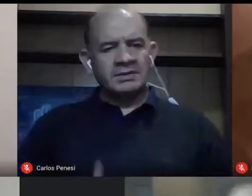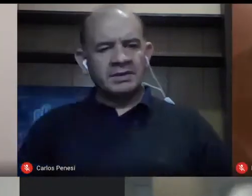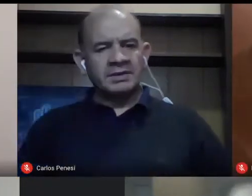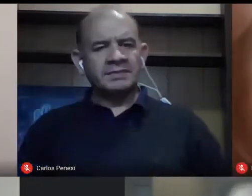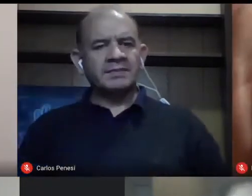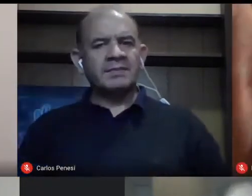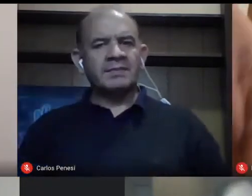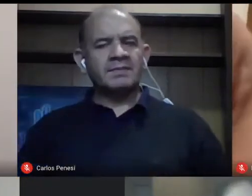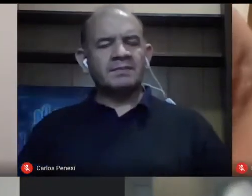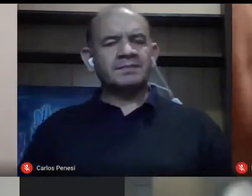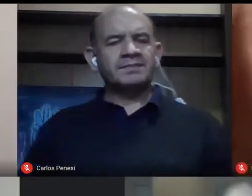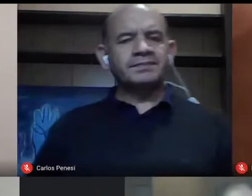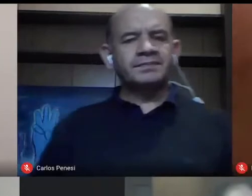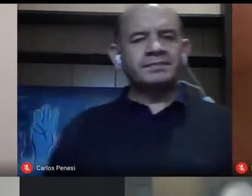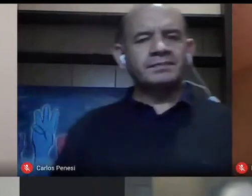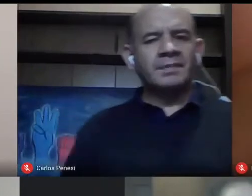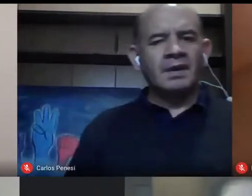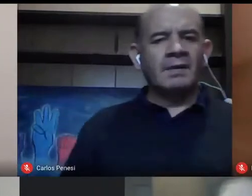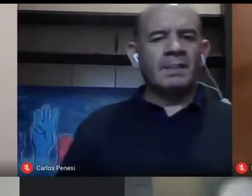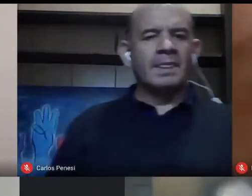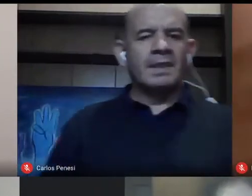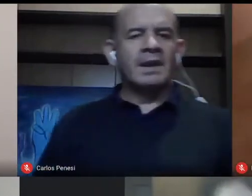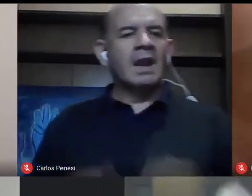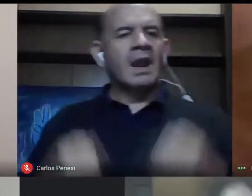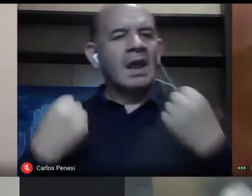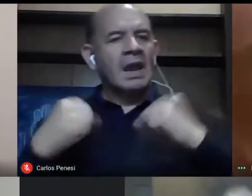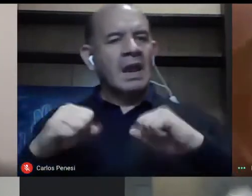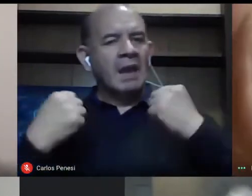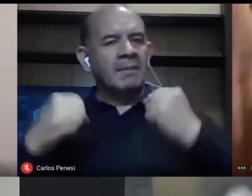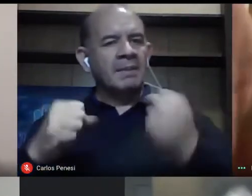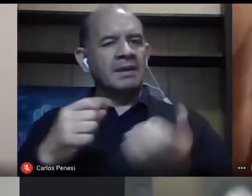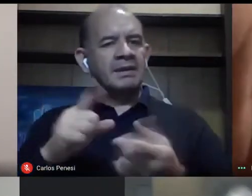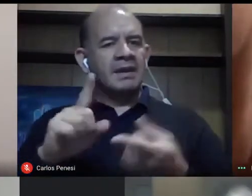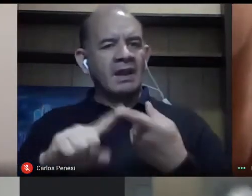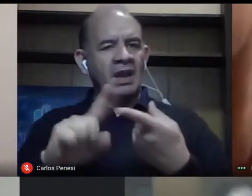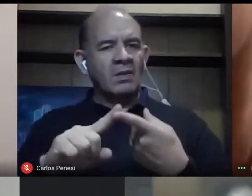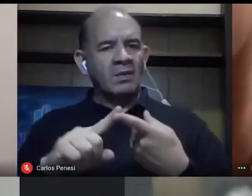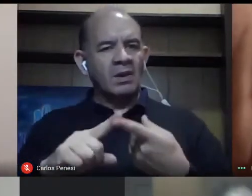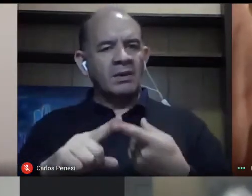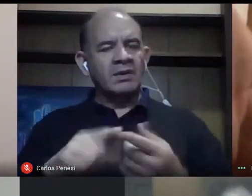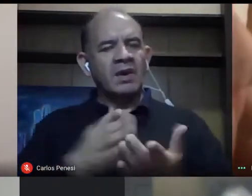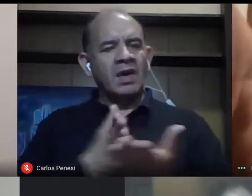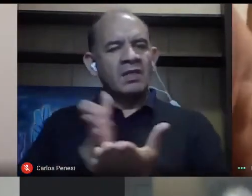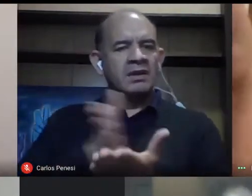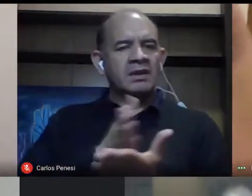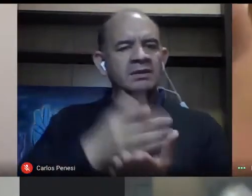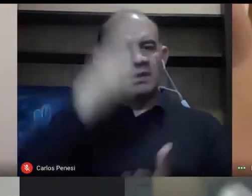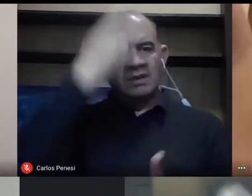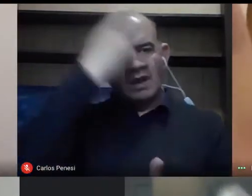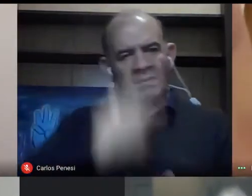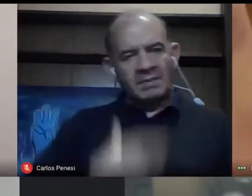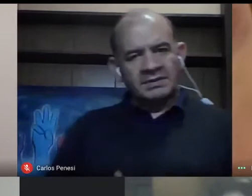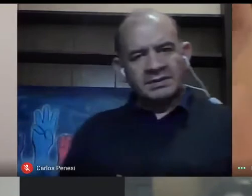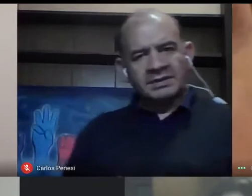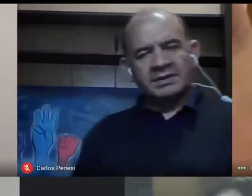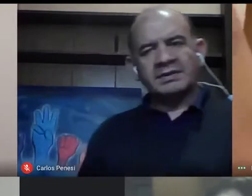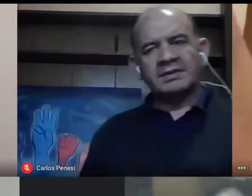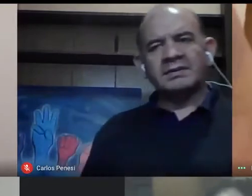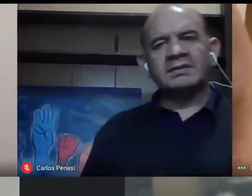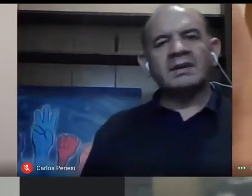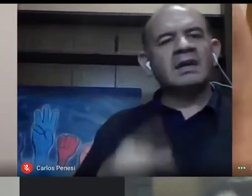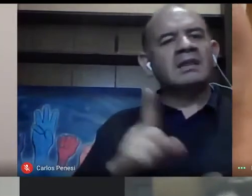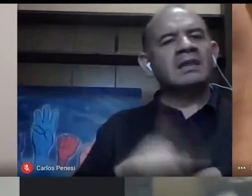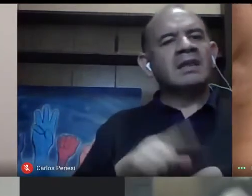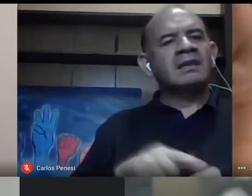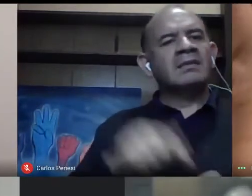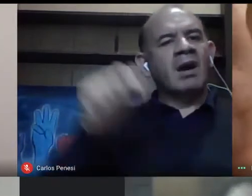Una reflexión que les deje esta implementación en el contexto de derechos humanos. Me parece que es el momento, porque es el